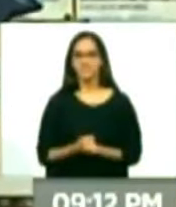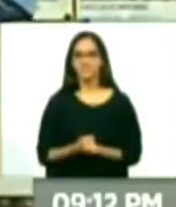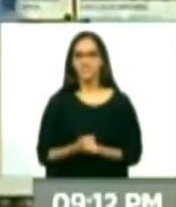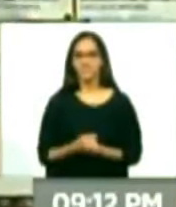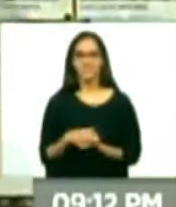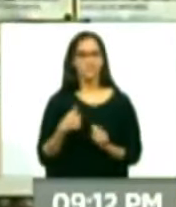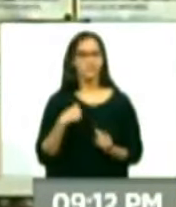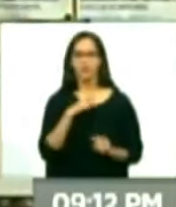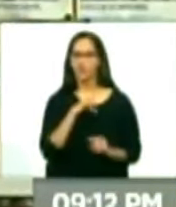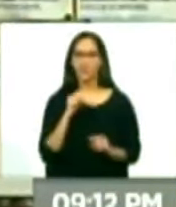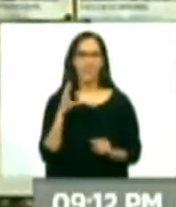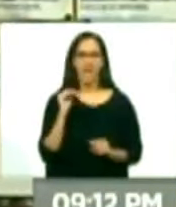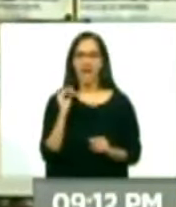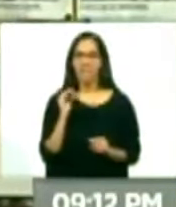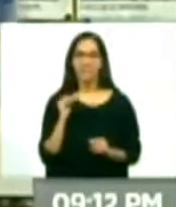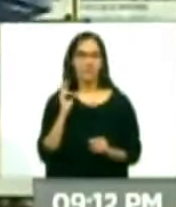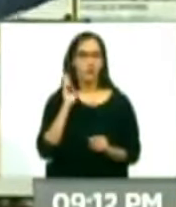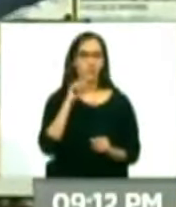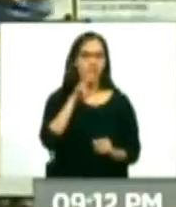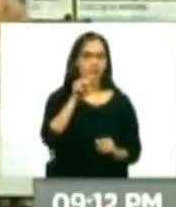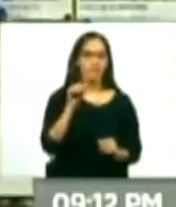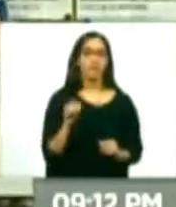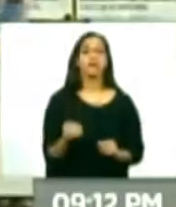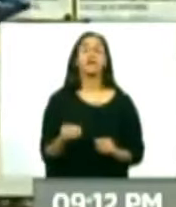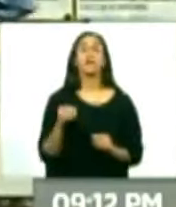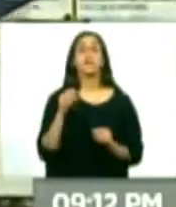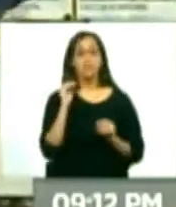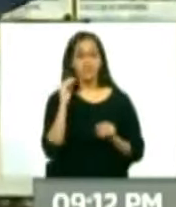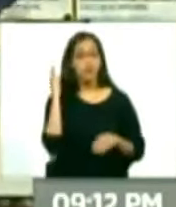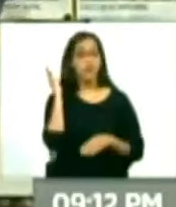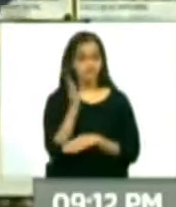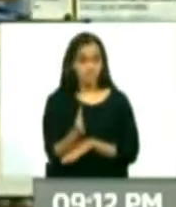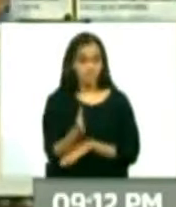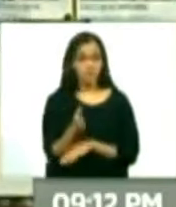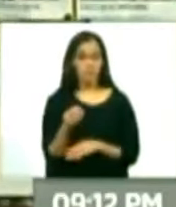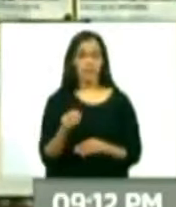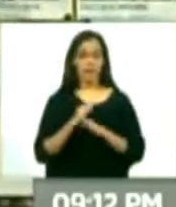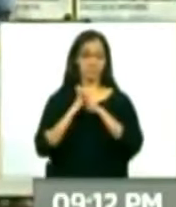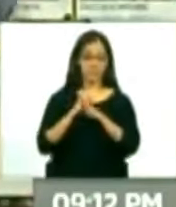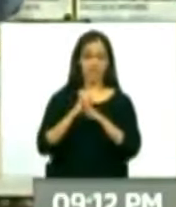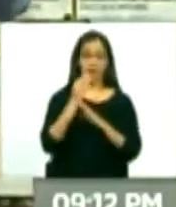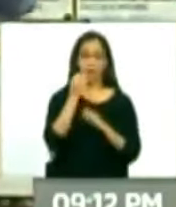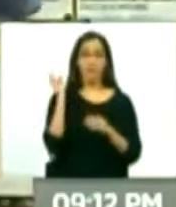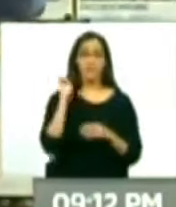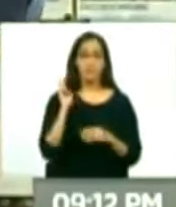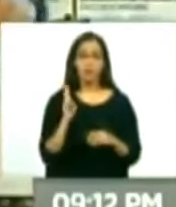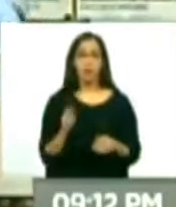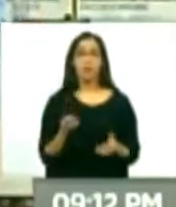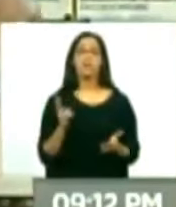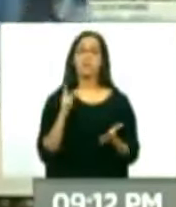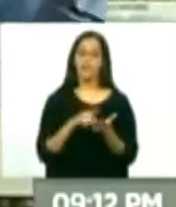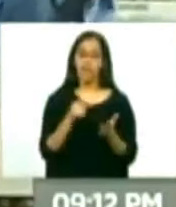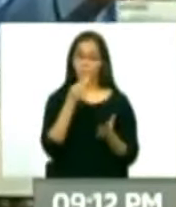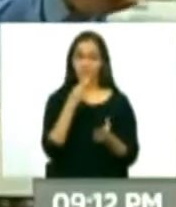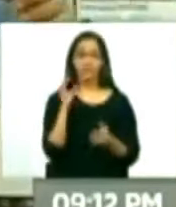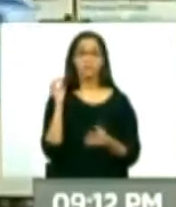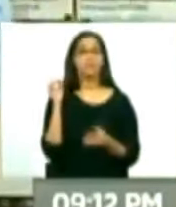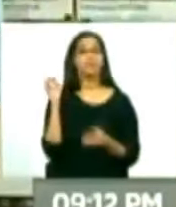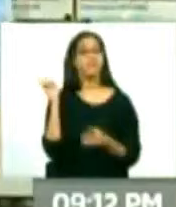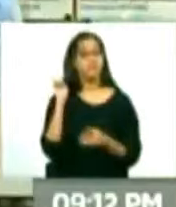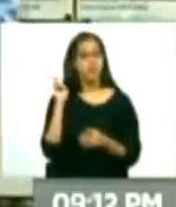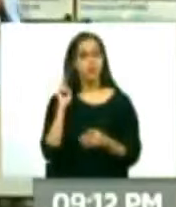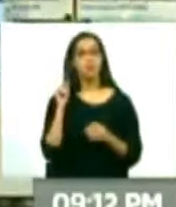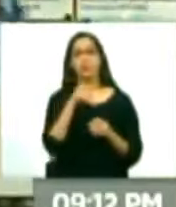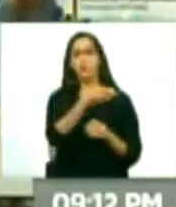Yo no estoy hablando de eso de que usted habla. Los que sí hablaron de sanciones para evitar que llegara la comida a Venezuela y llegaran las medicinas a Venezuela son